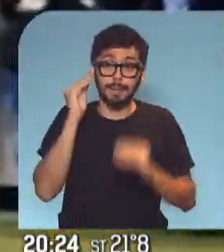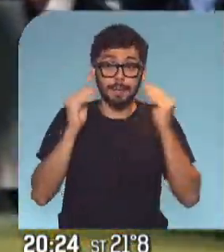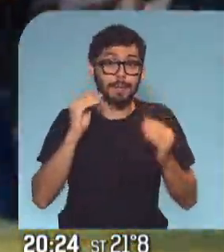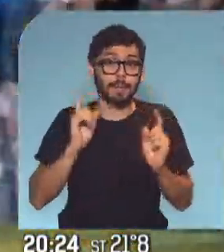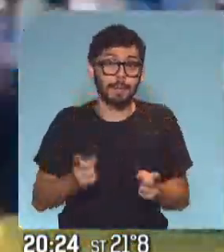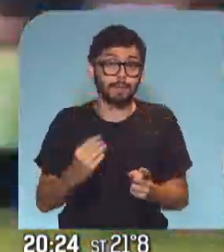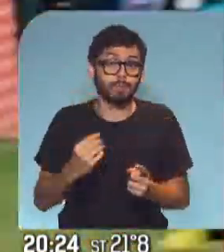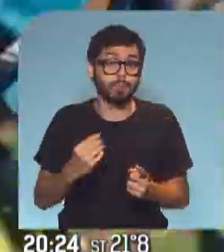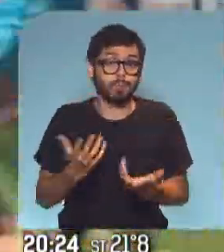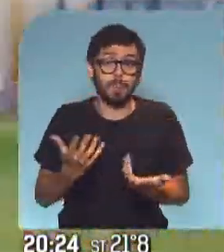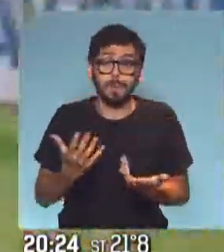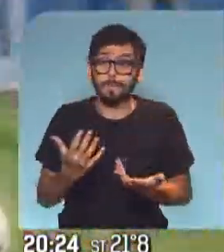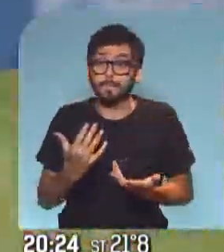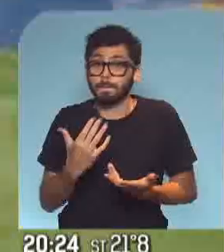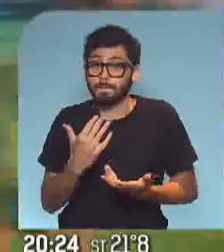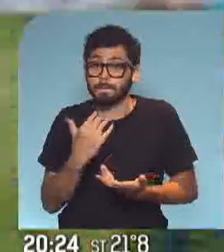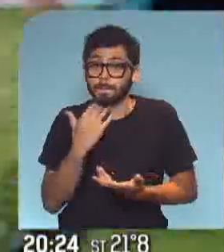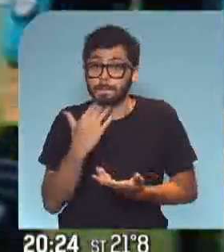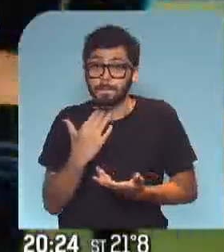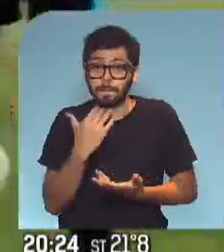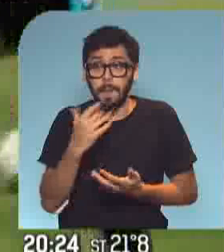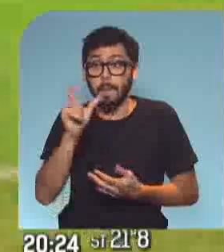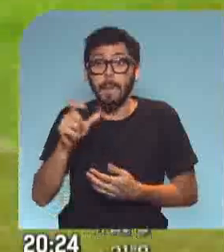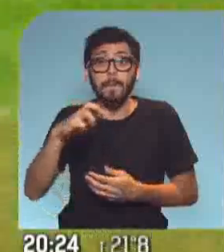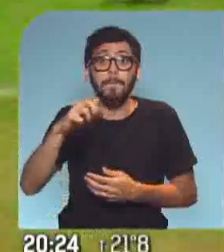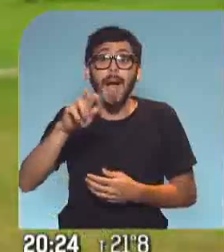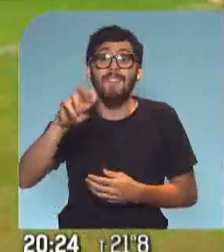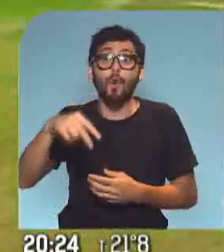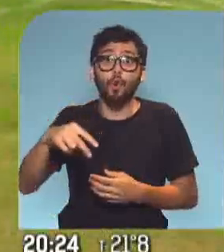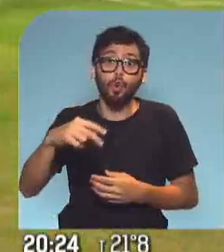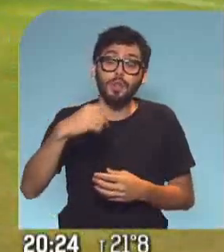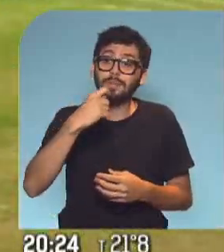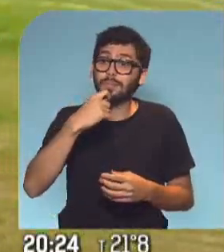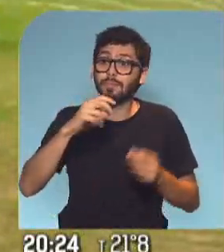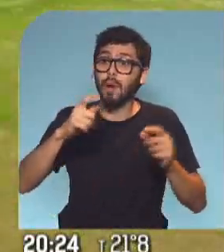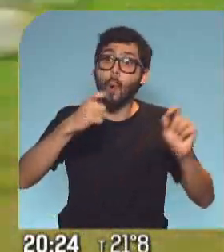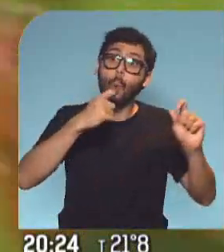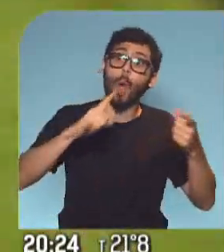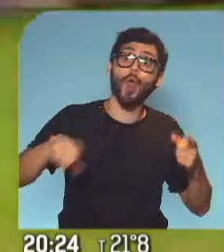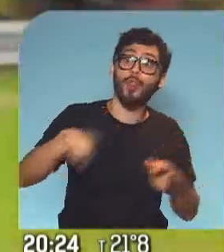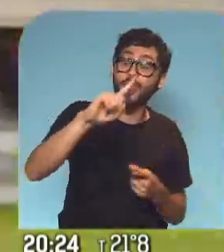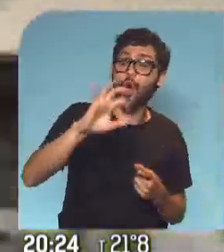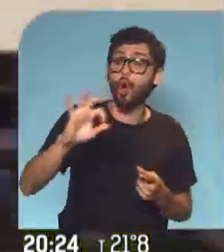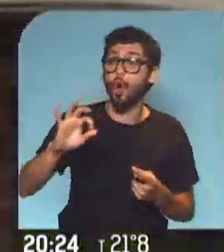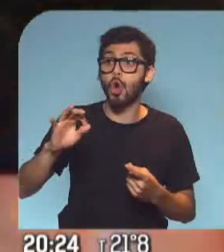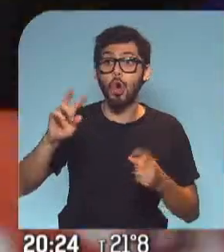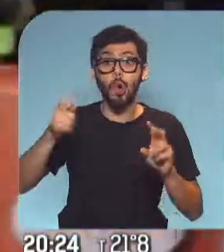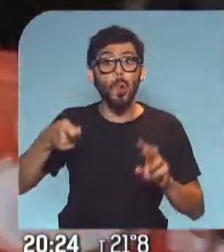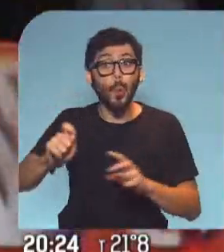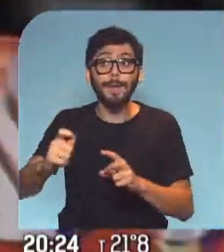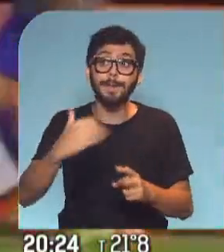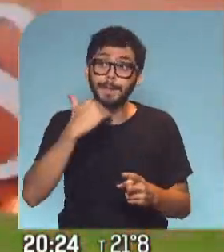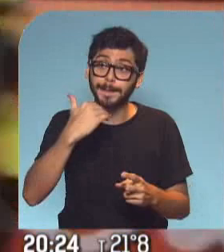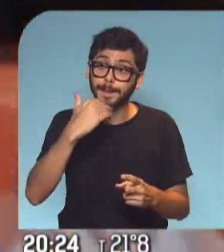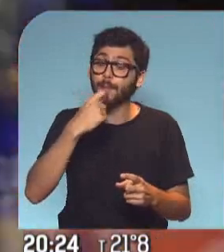no tiene una definición clara la situación de Pavón, tanto en lo deportivo como en lo judicial, ¿no? Cuando se defina su situación judicial, Boca